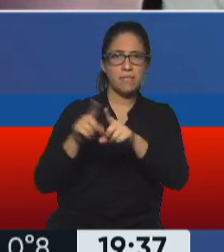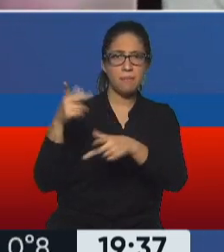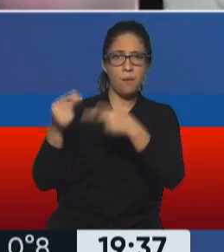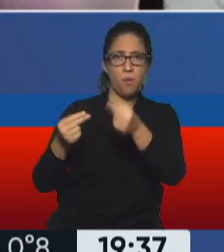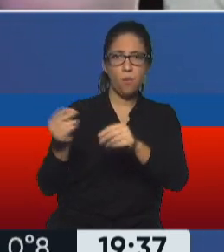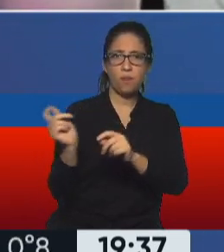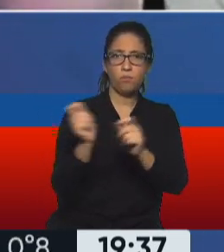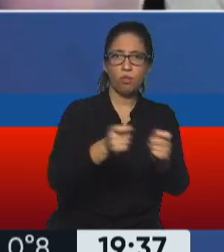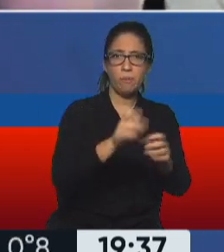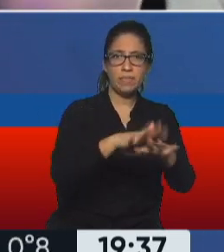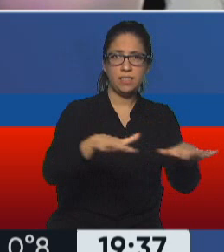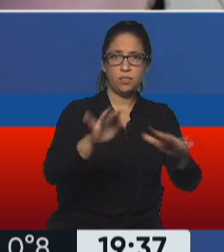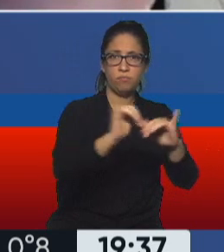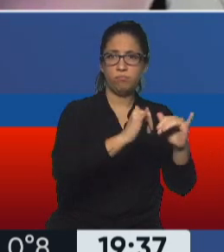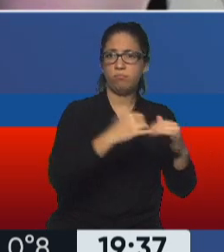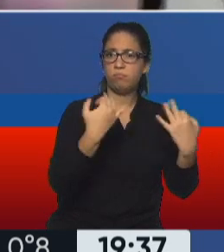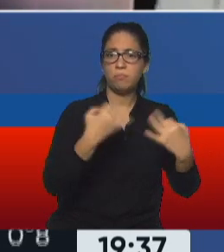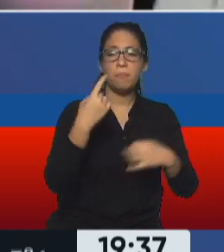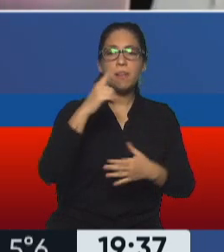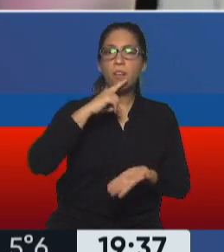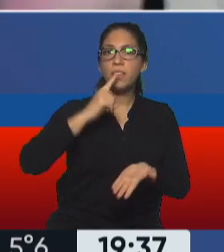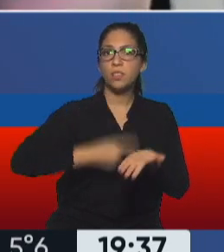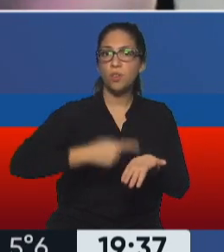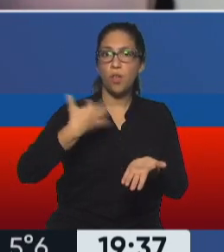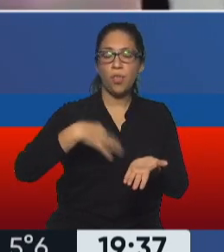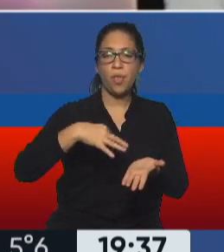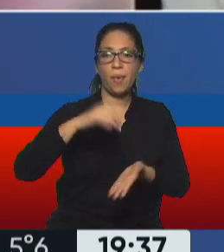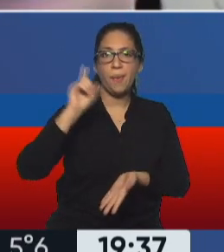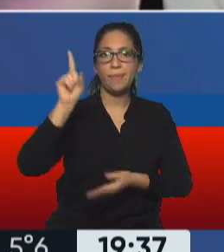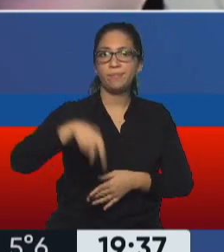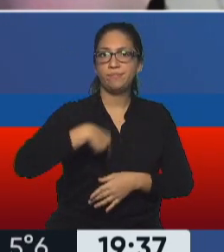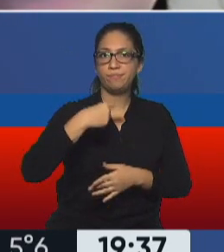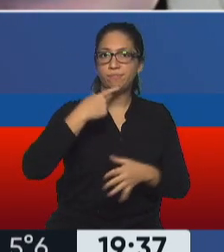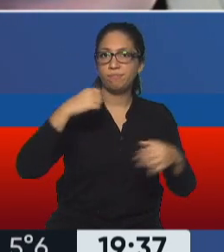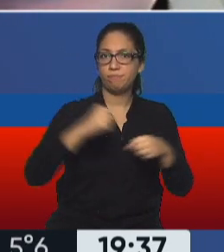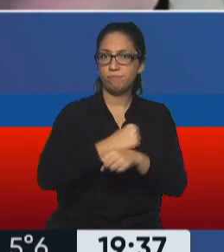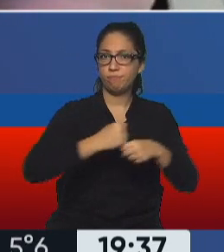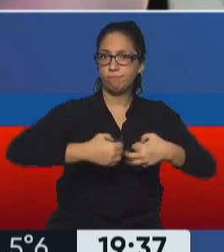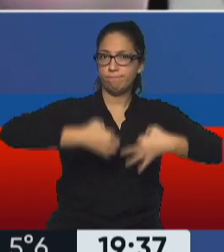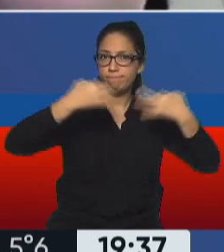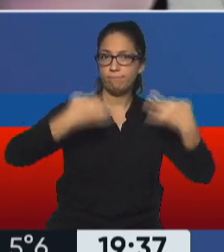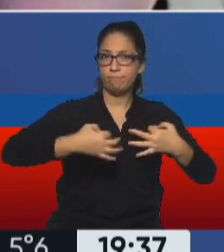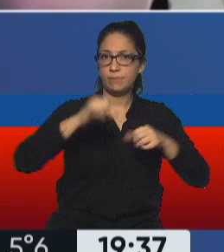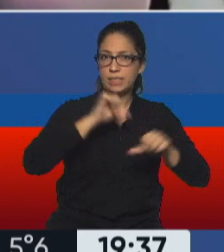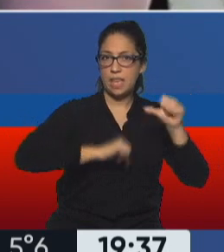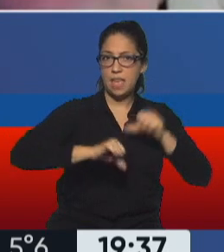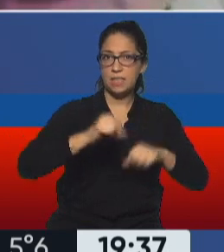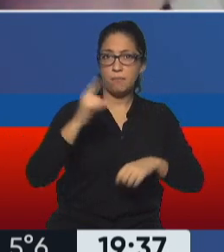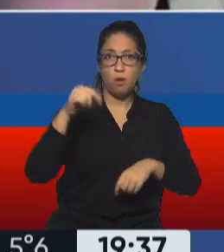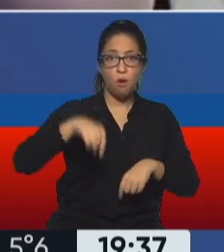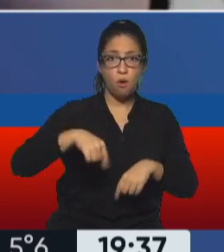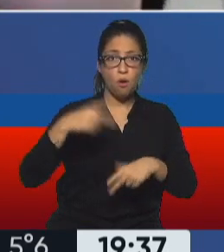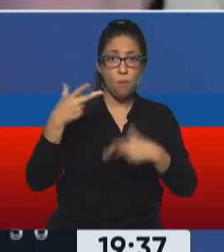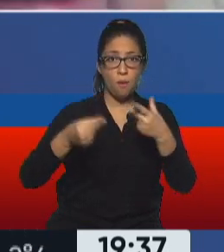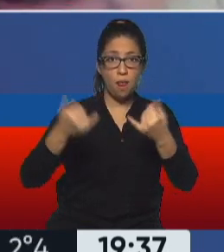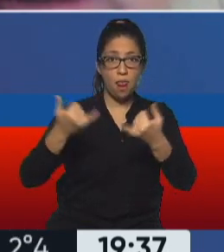vacunas. Lo que pasa es que ustedes saben que estas decisiones deben ser tomadas en las mejores evidencias científicas. Totalmente, doctor. Pero seguramente las que hoy